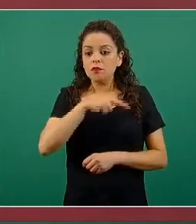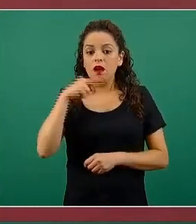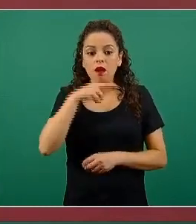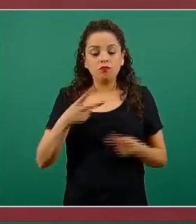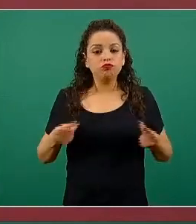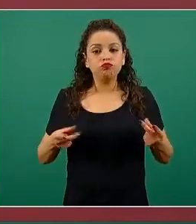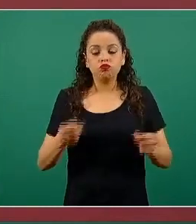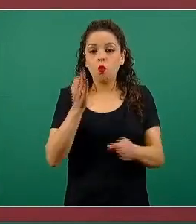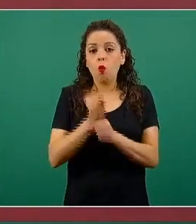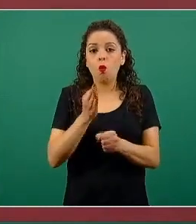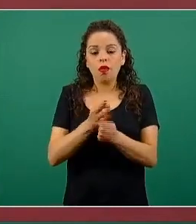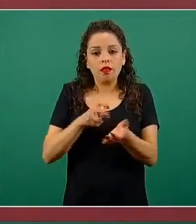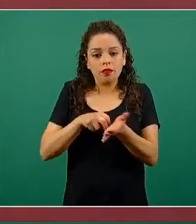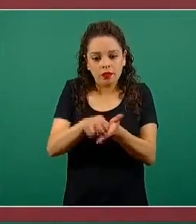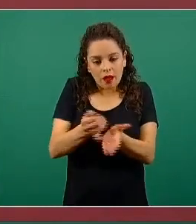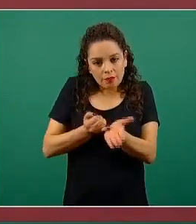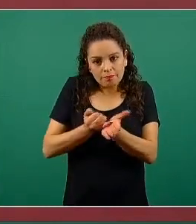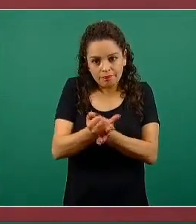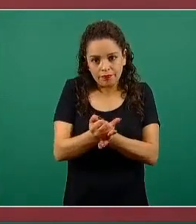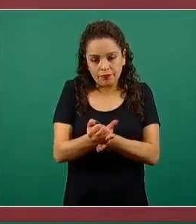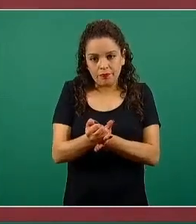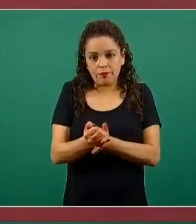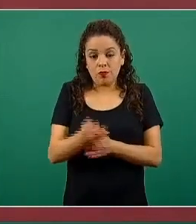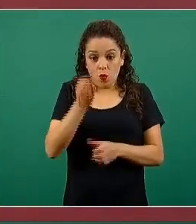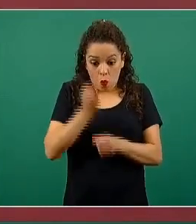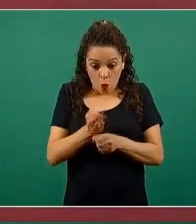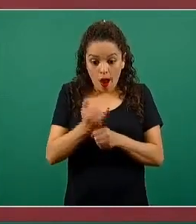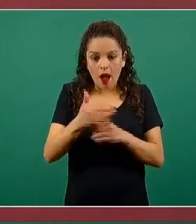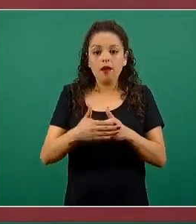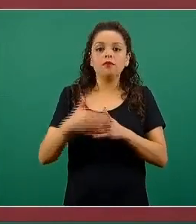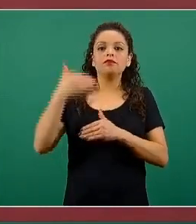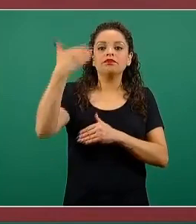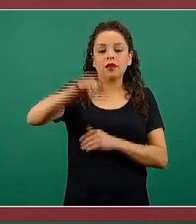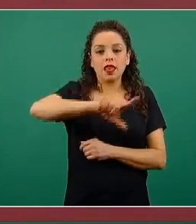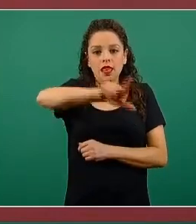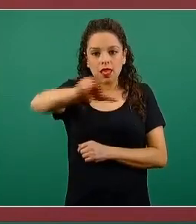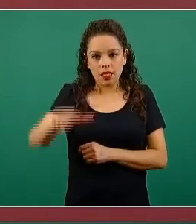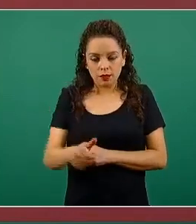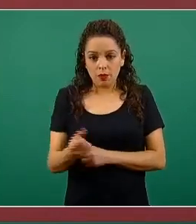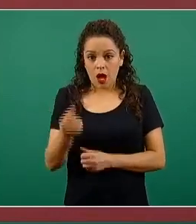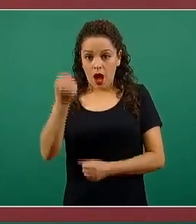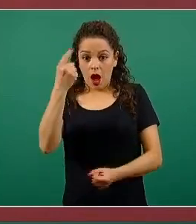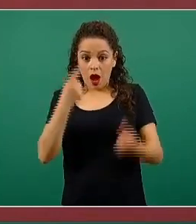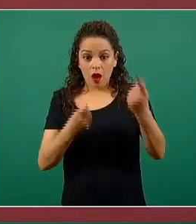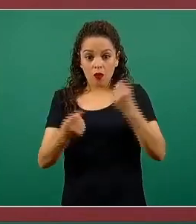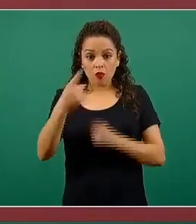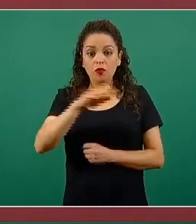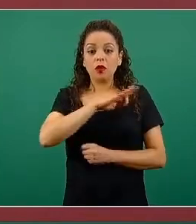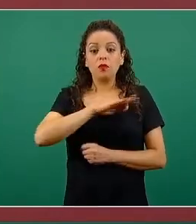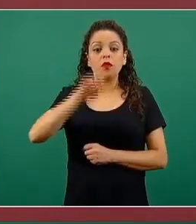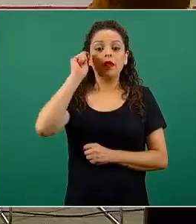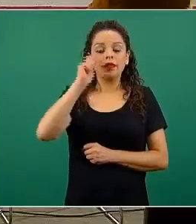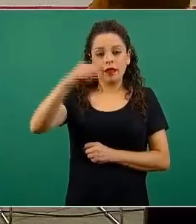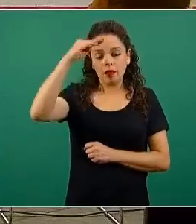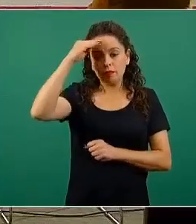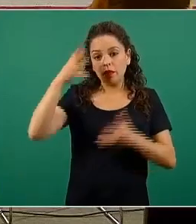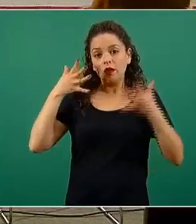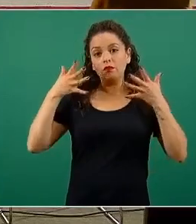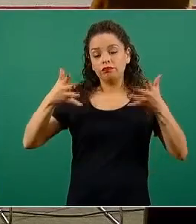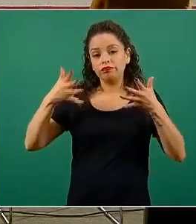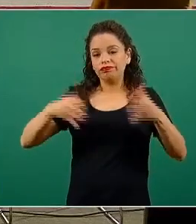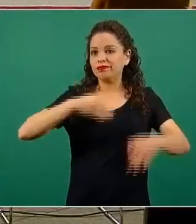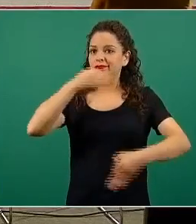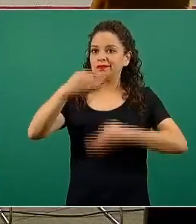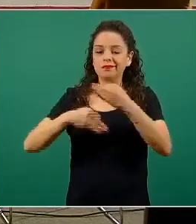y también acciones de mediano y largo plazo. Algunas incluso tienen un horizonte, yo diría, aspiracional para todos y